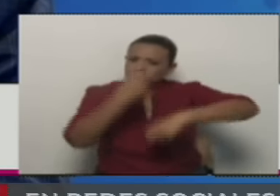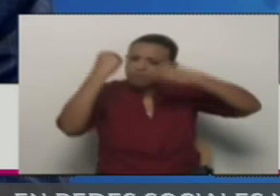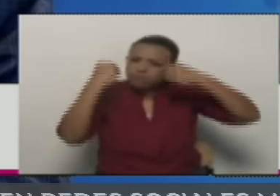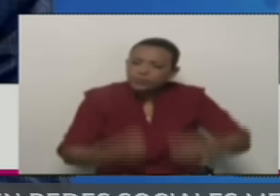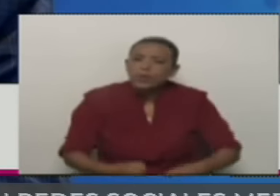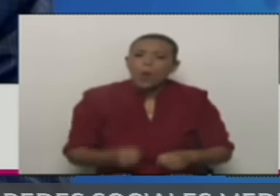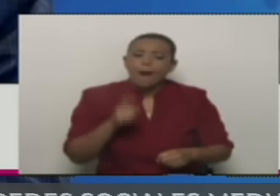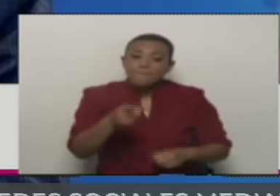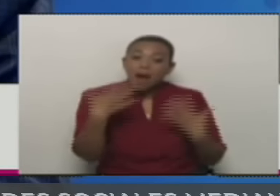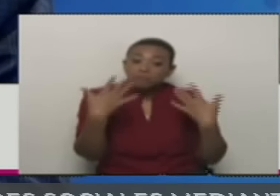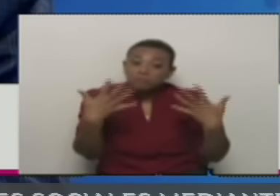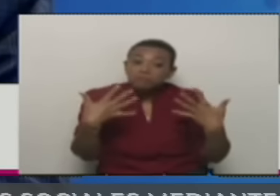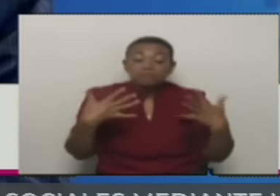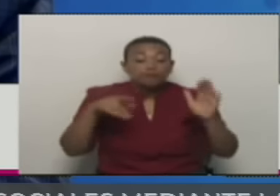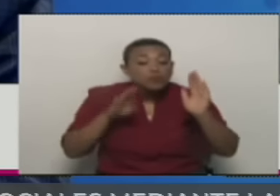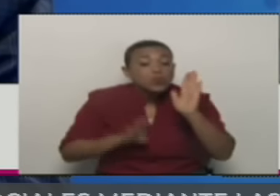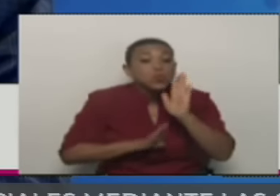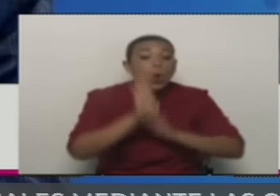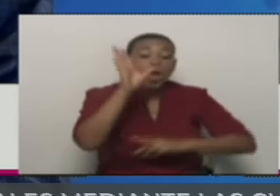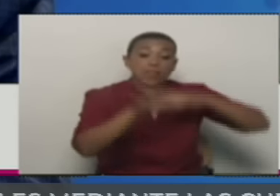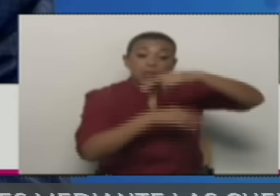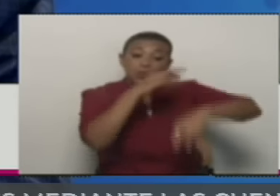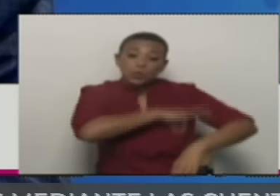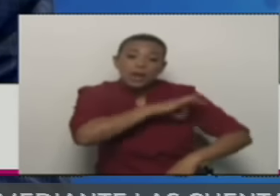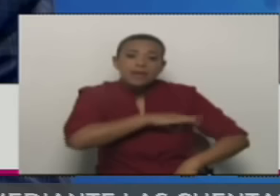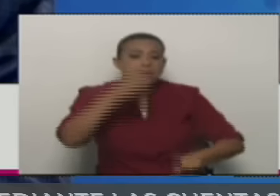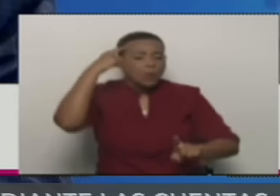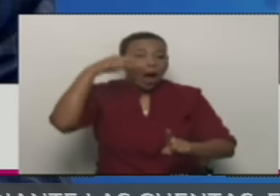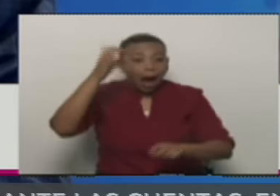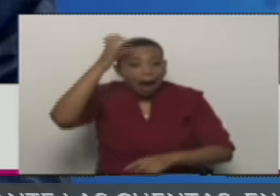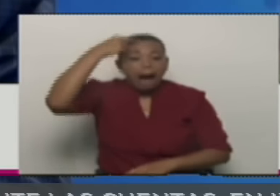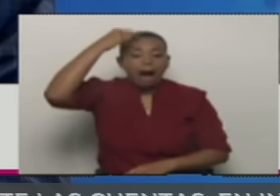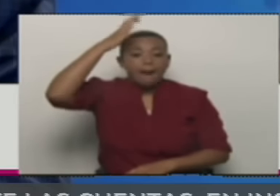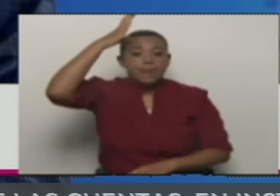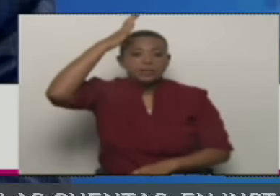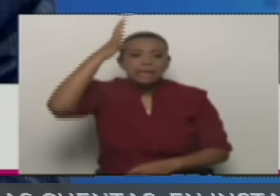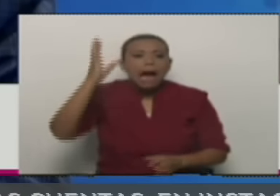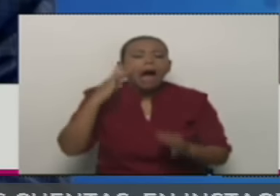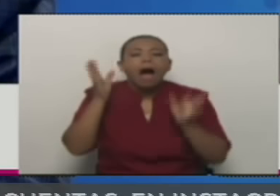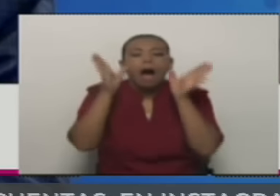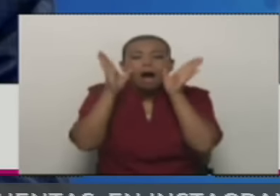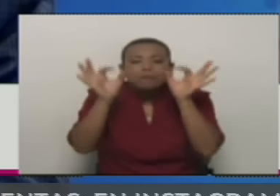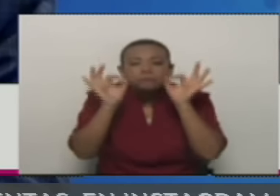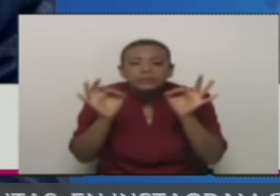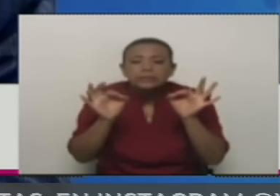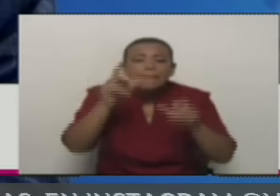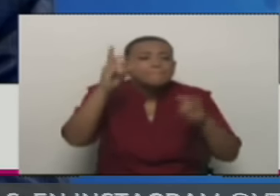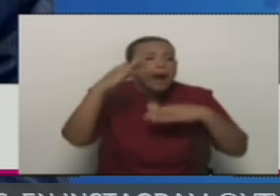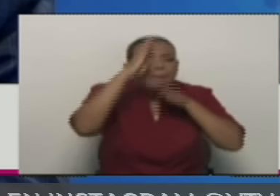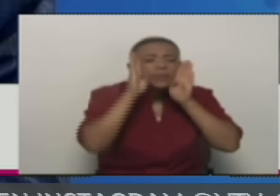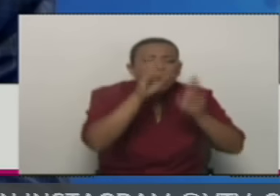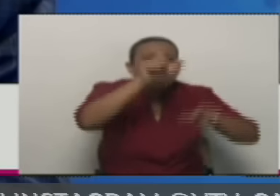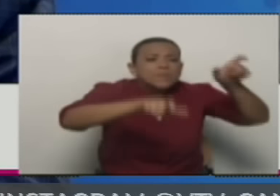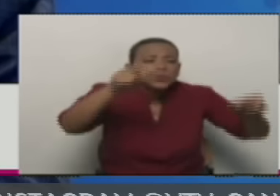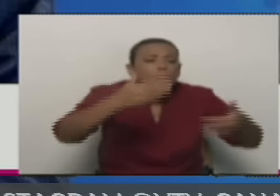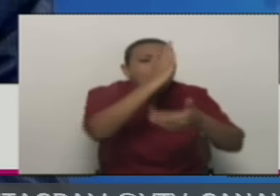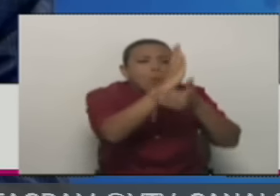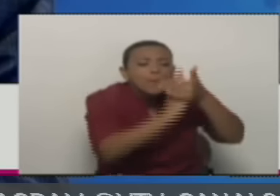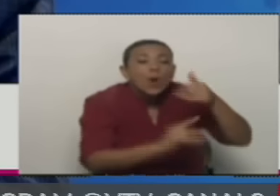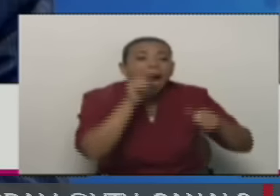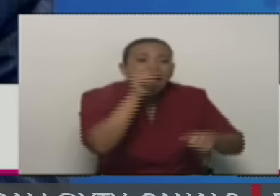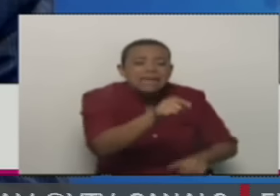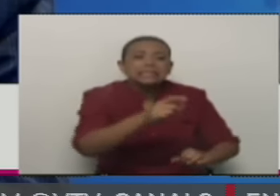para acelerar la transición al socialismo significa tener capacidad para oír la interpelación popular. He allí la clave para